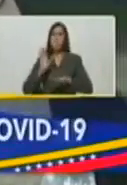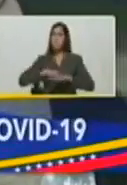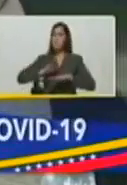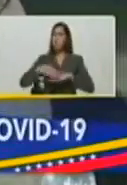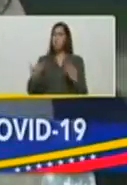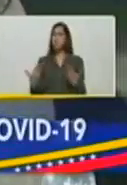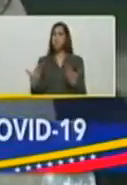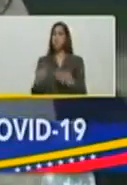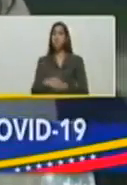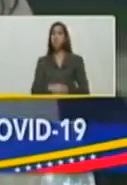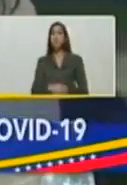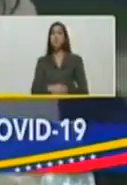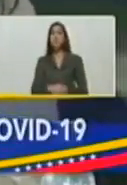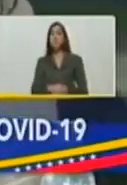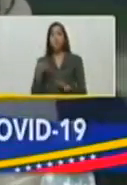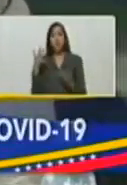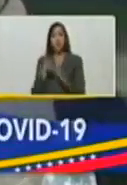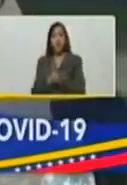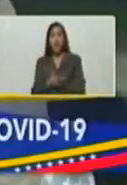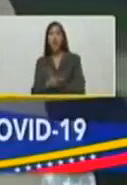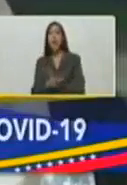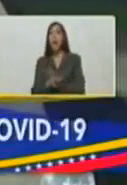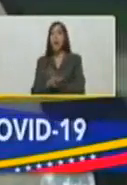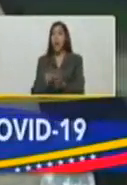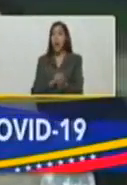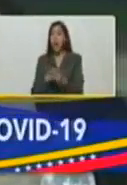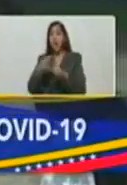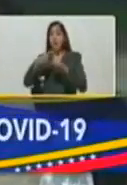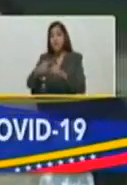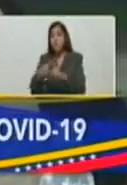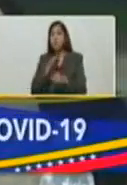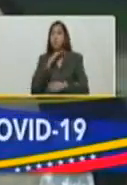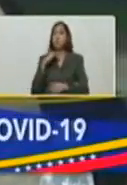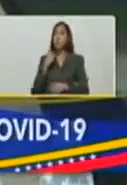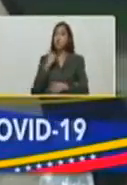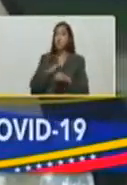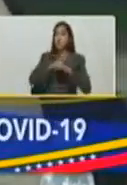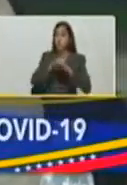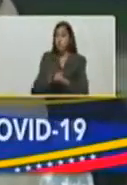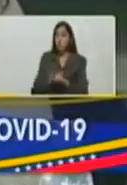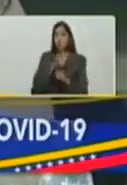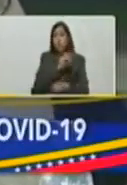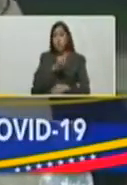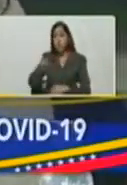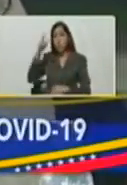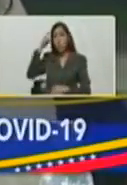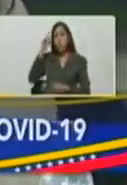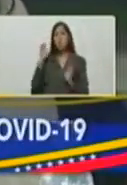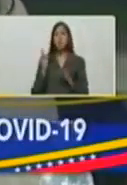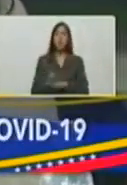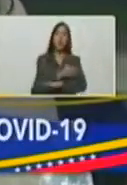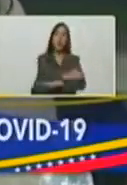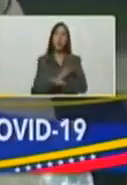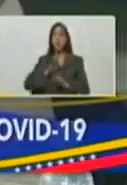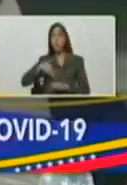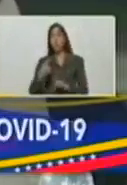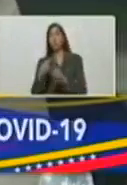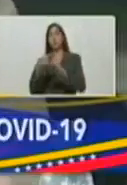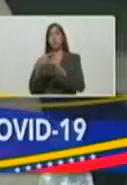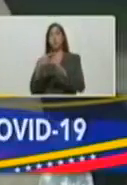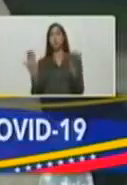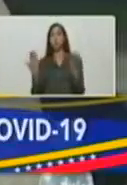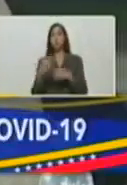decir que tiene una prueba PCR positiva en los últimos 21 días. Es decir, que puede estar positivo de COVID y